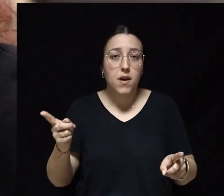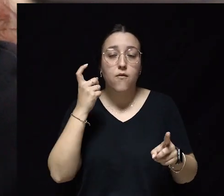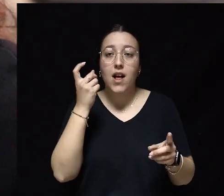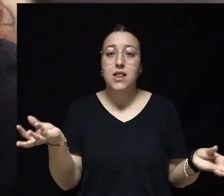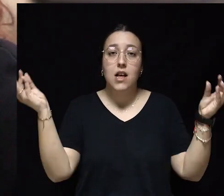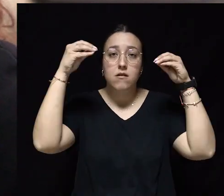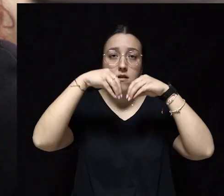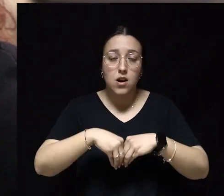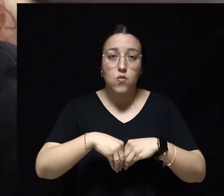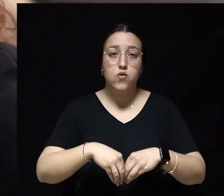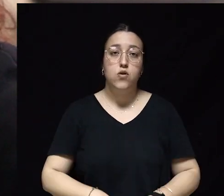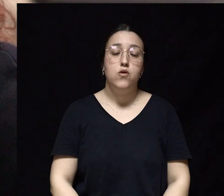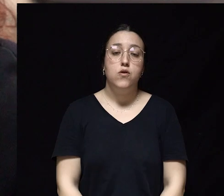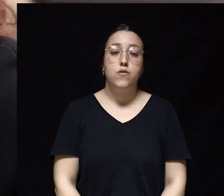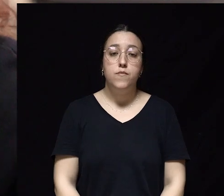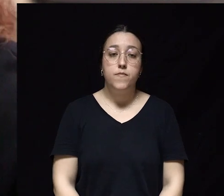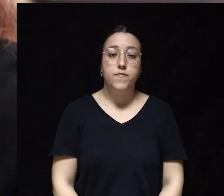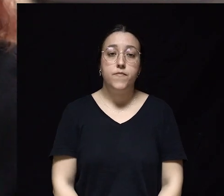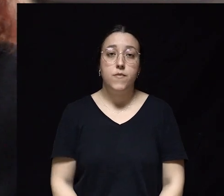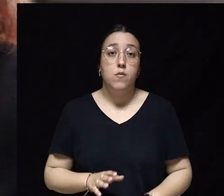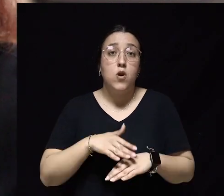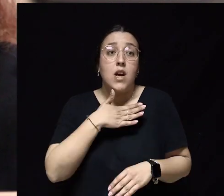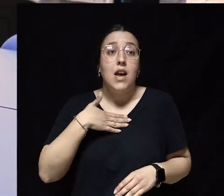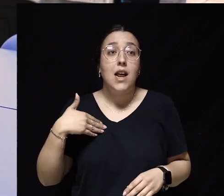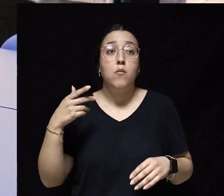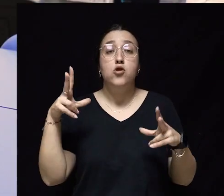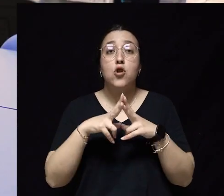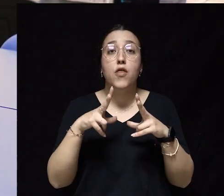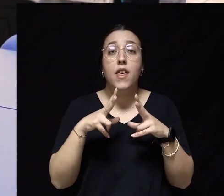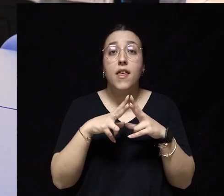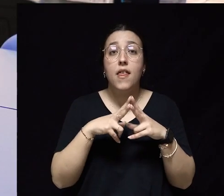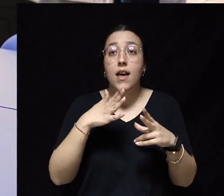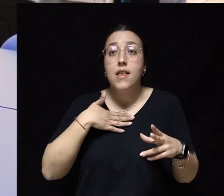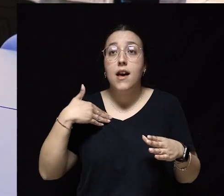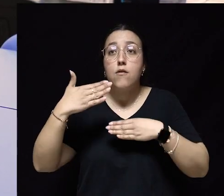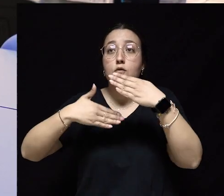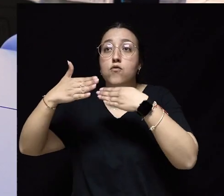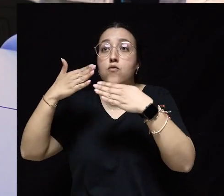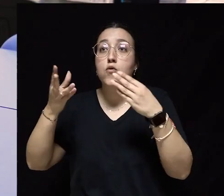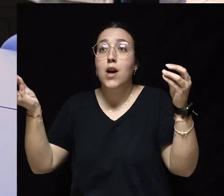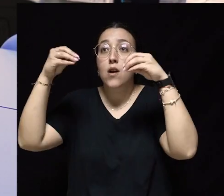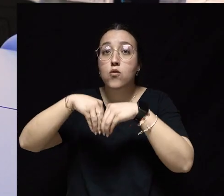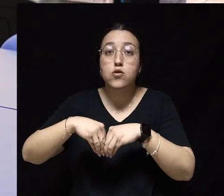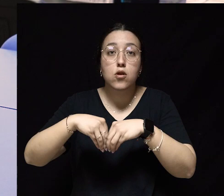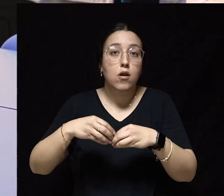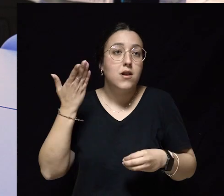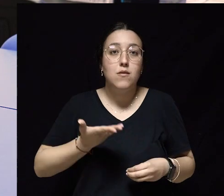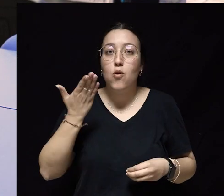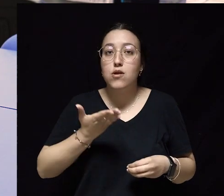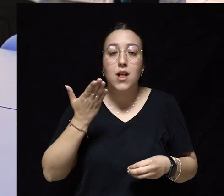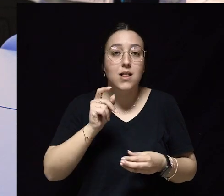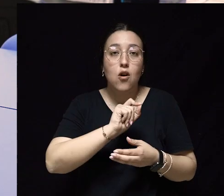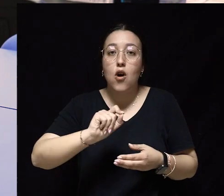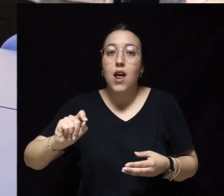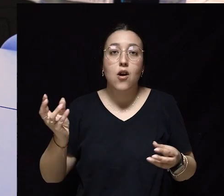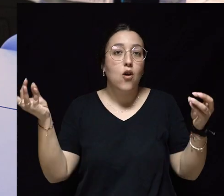pero pienso que todo lo que está segregado es una injusticia y que realmente si queremos que la sociedad vaya hacia